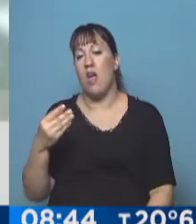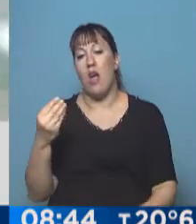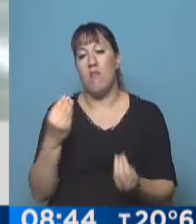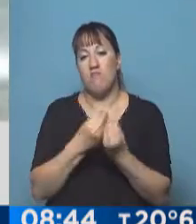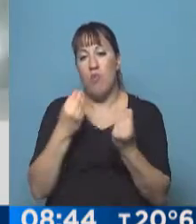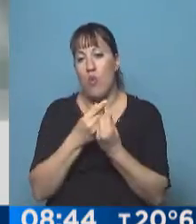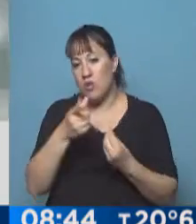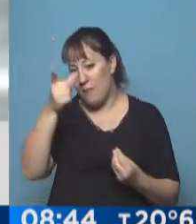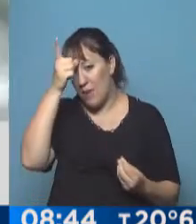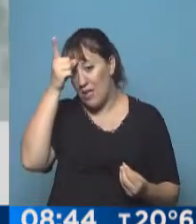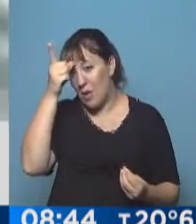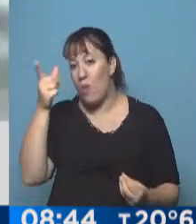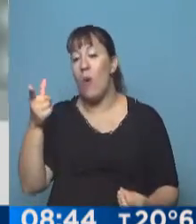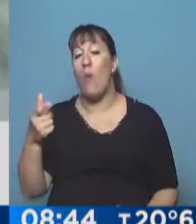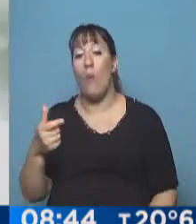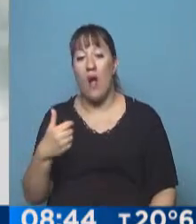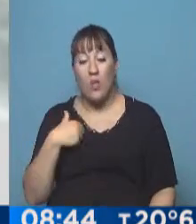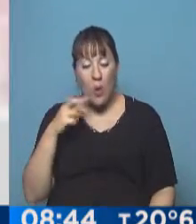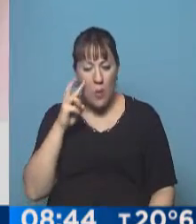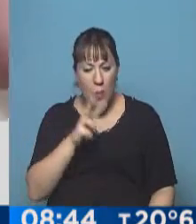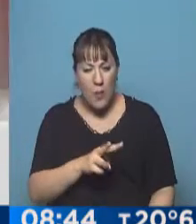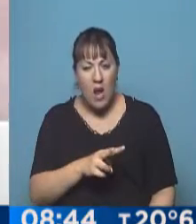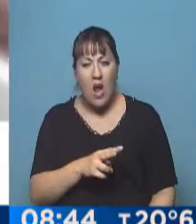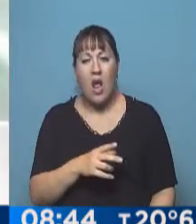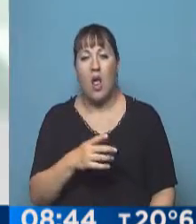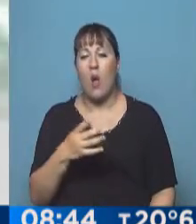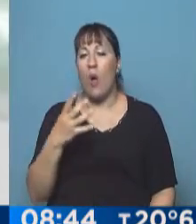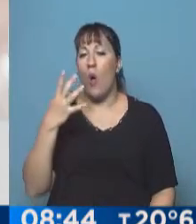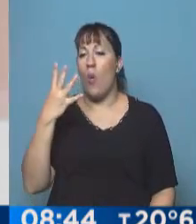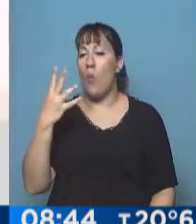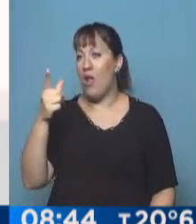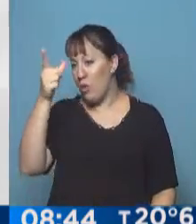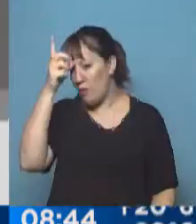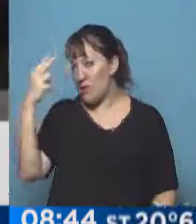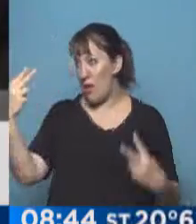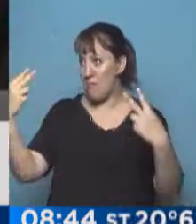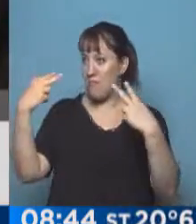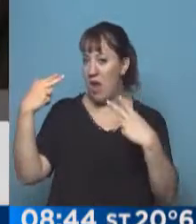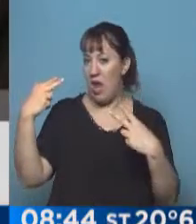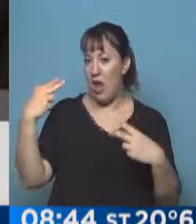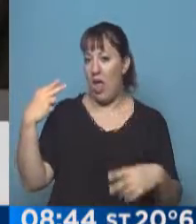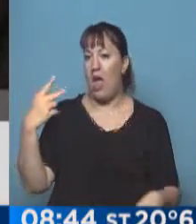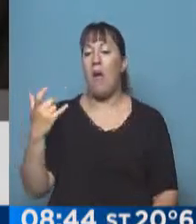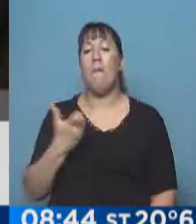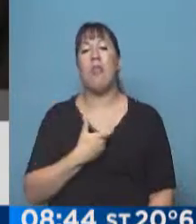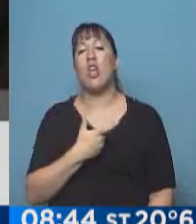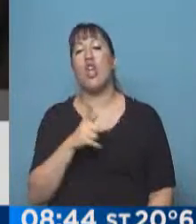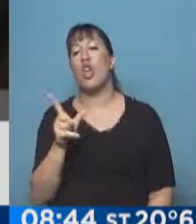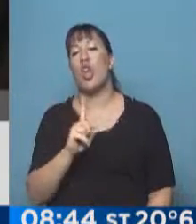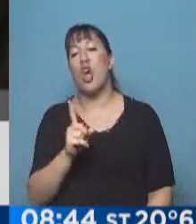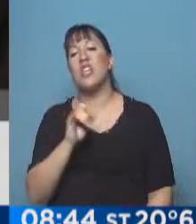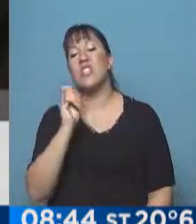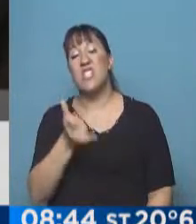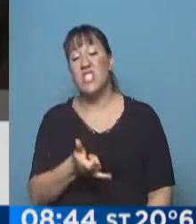policías. Cuando me di cuenta tenía 4 o 5 policías que me estaban mirando. Me dijo que él no sabía nada, que sí tenía